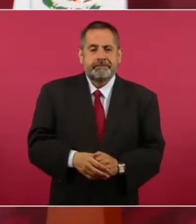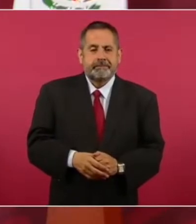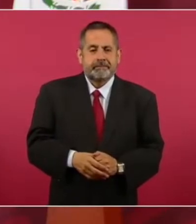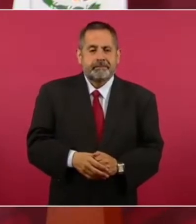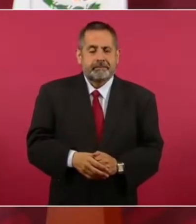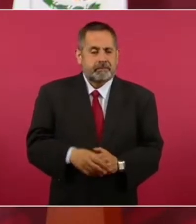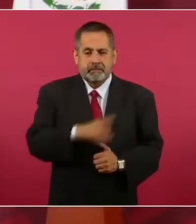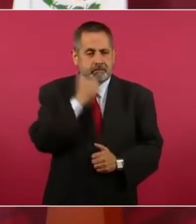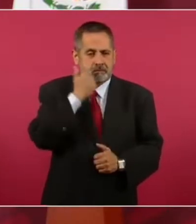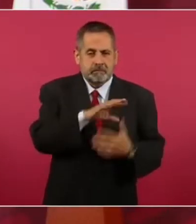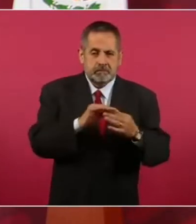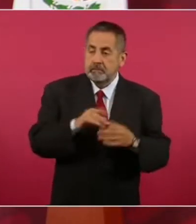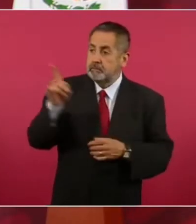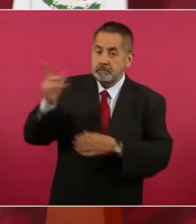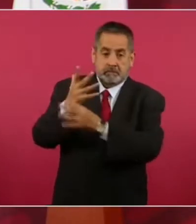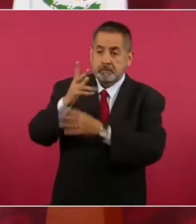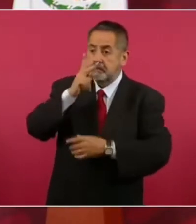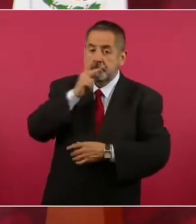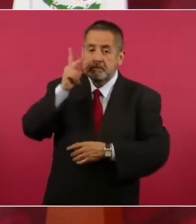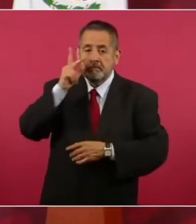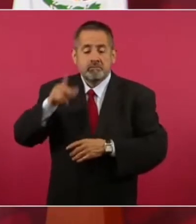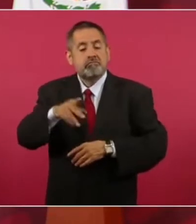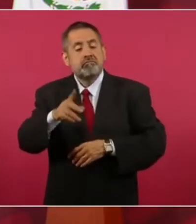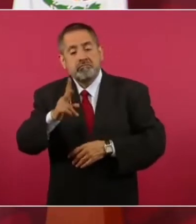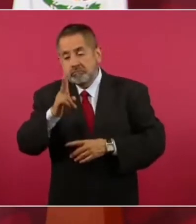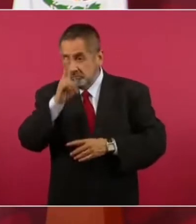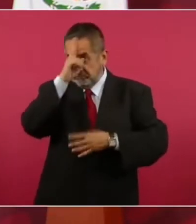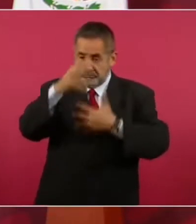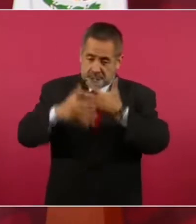Que el Papa dijera, la violencia